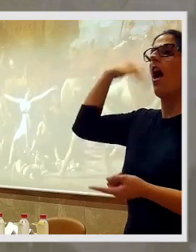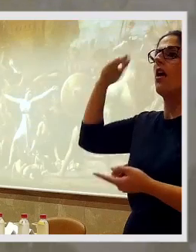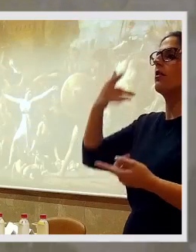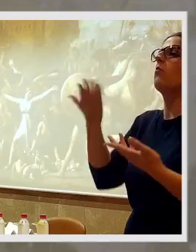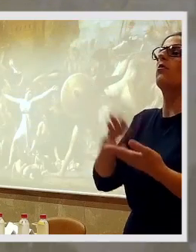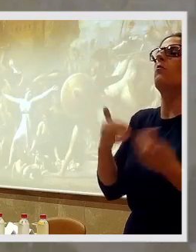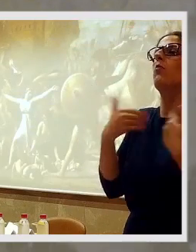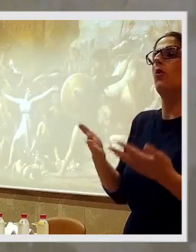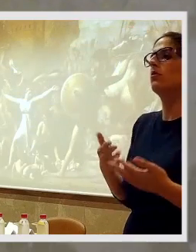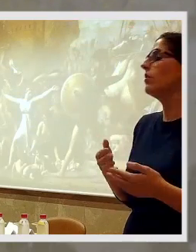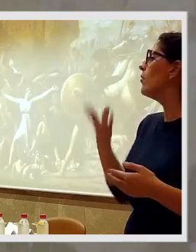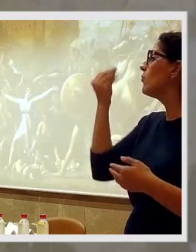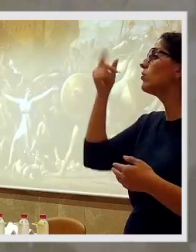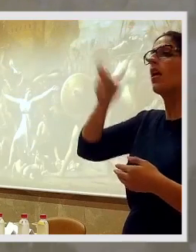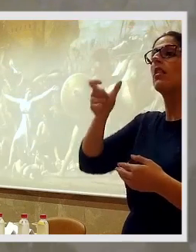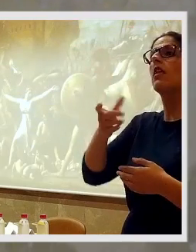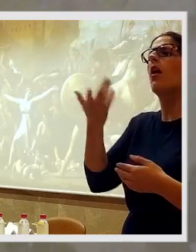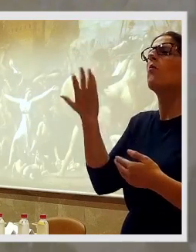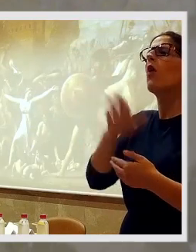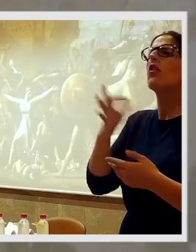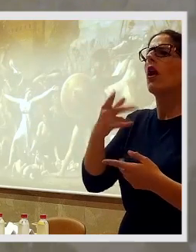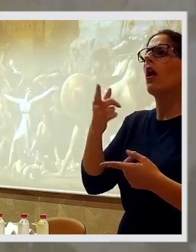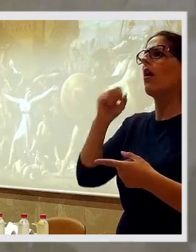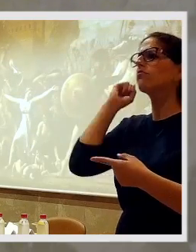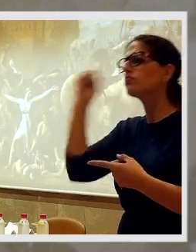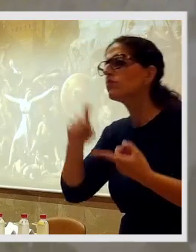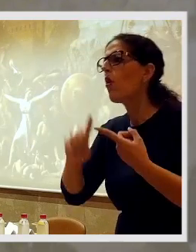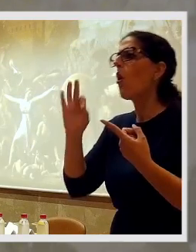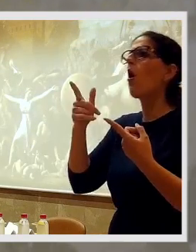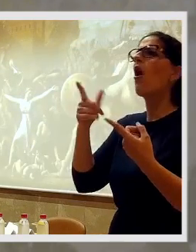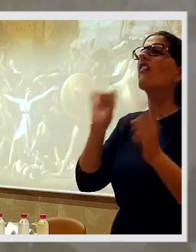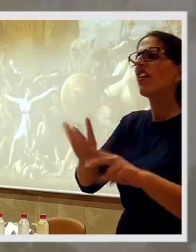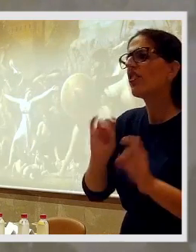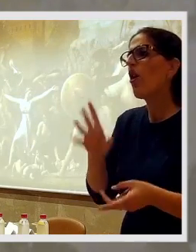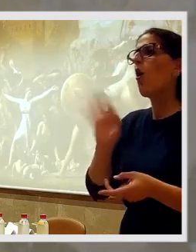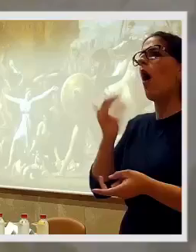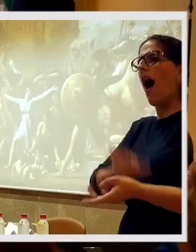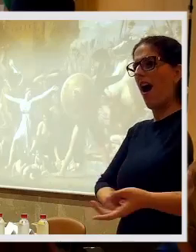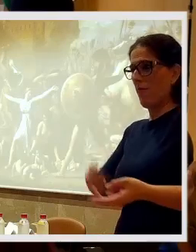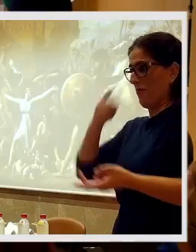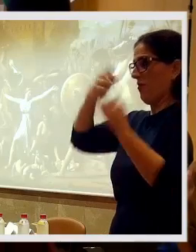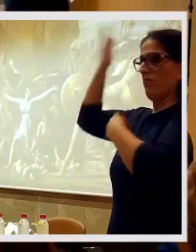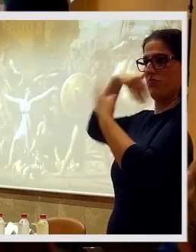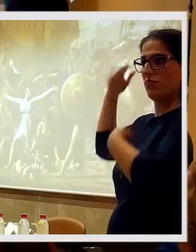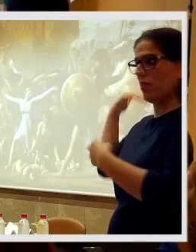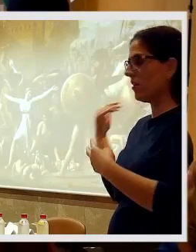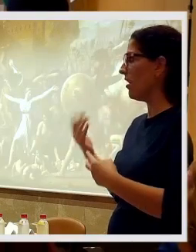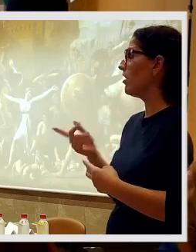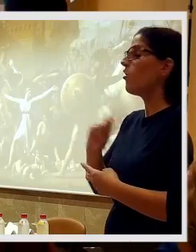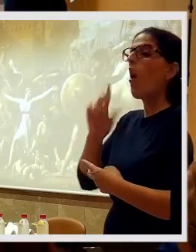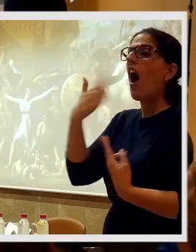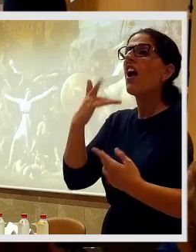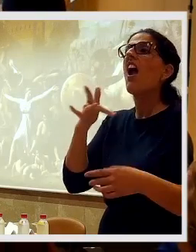moría fundamentalmente de muertes violentas, de infecciones, de hambre. Por lo tanto, no les daba tiempo